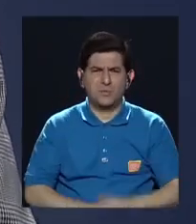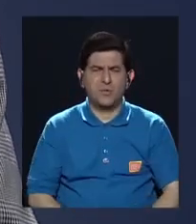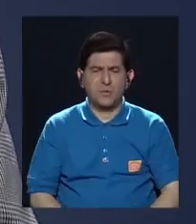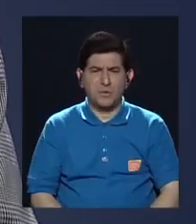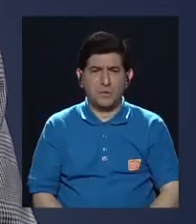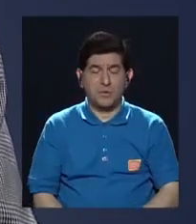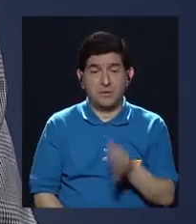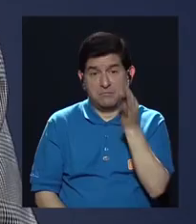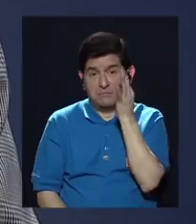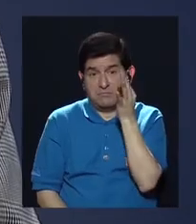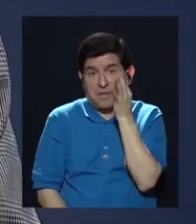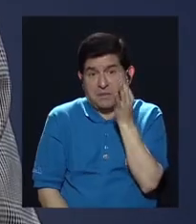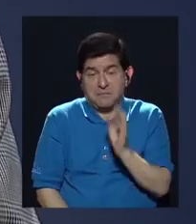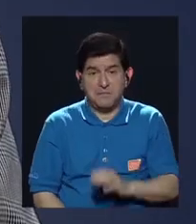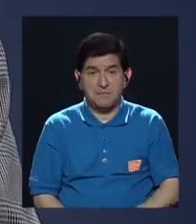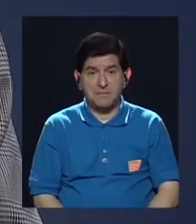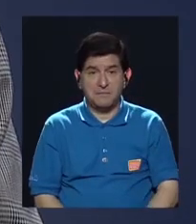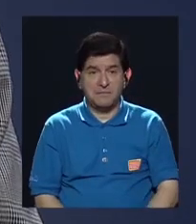don Pepe